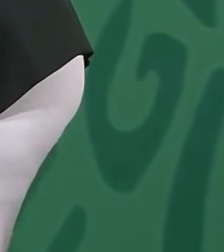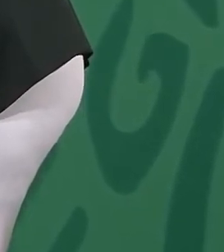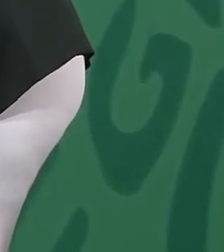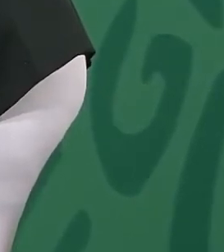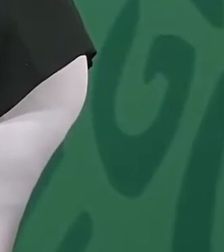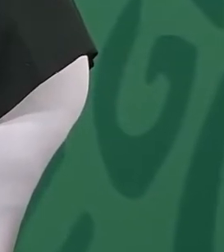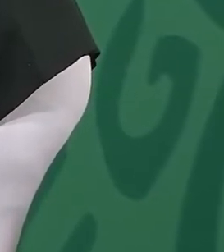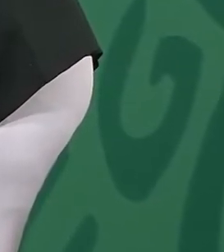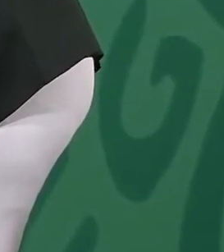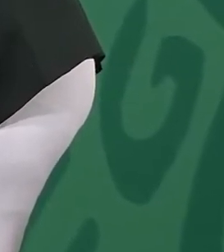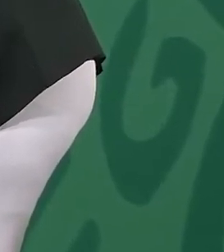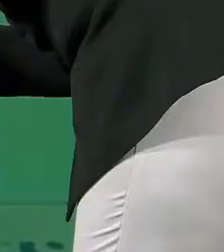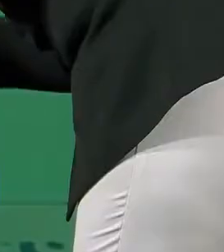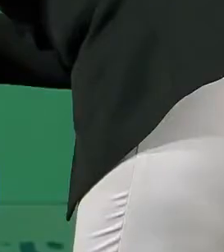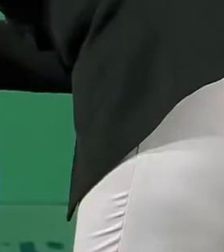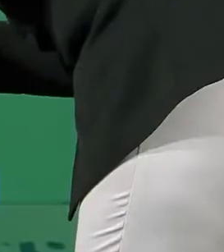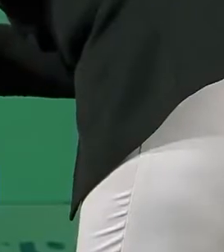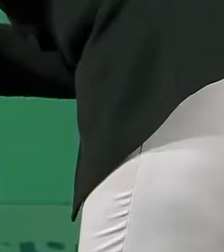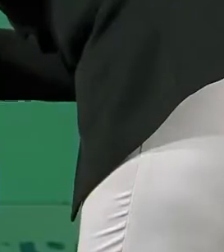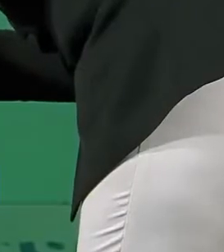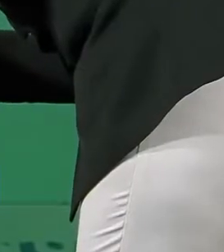gracias.